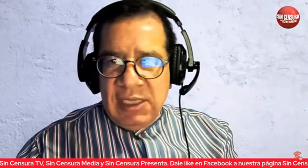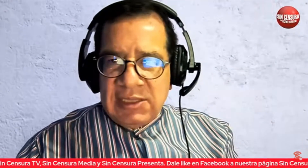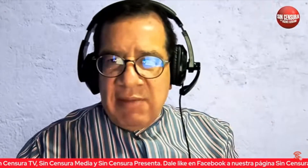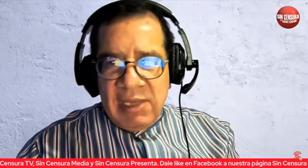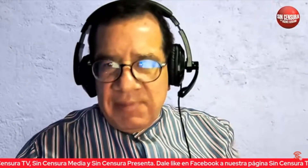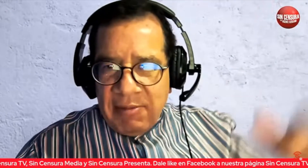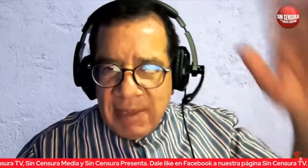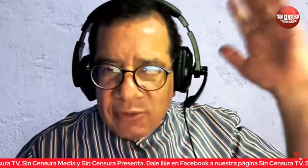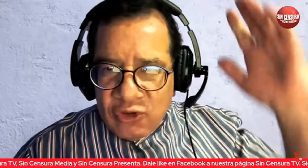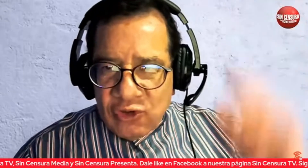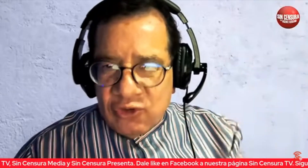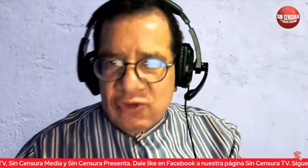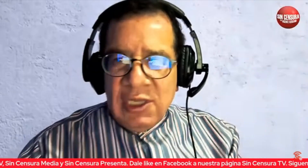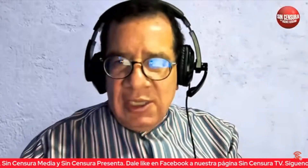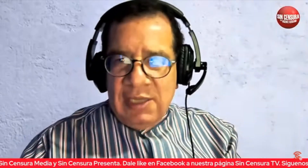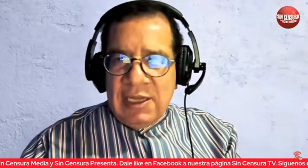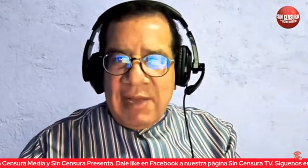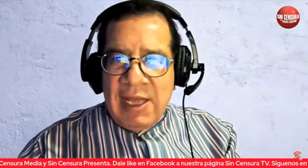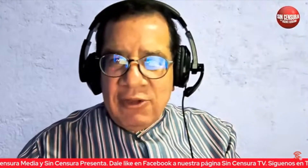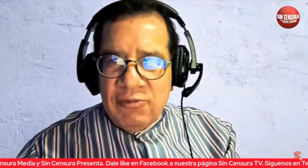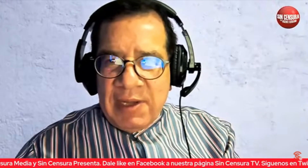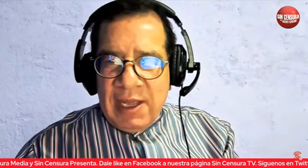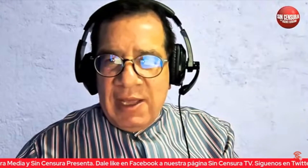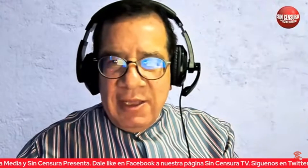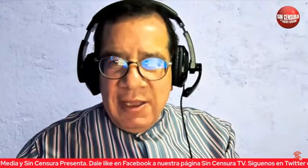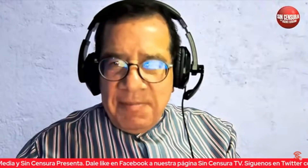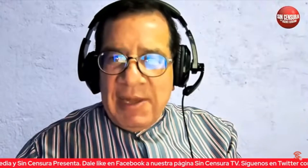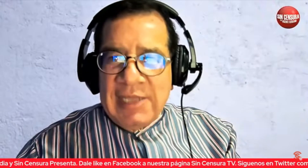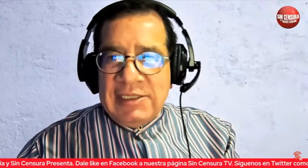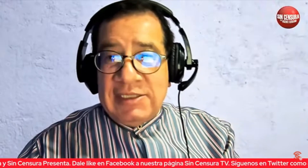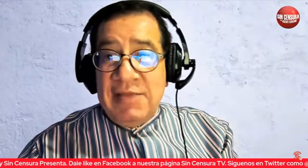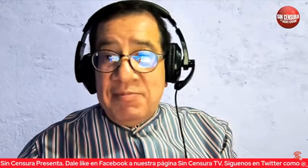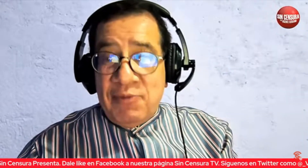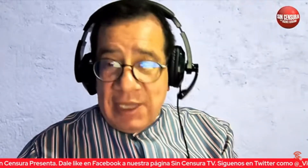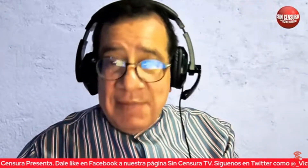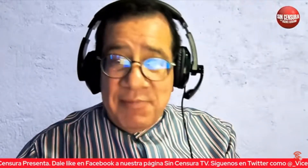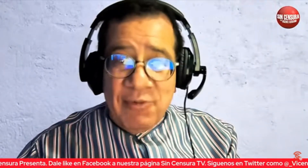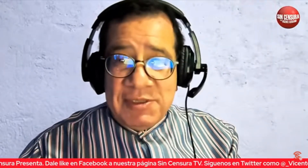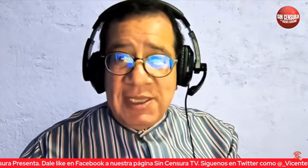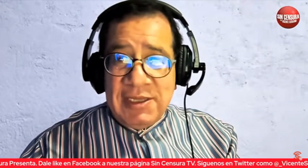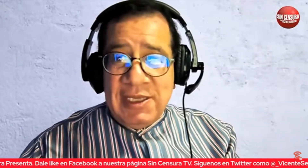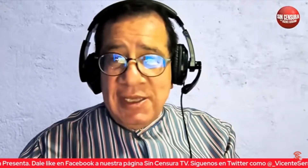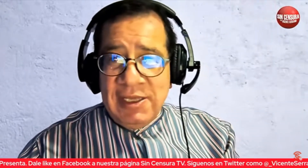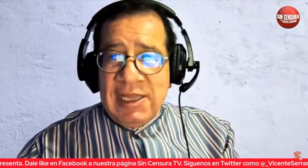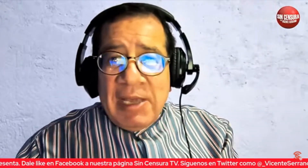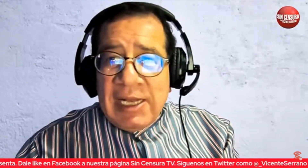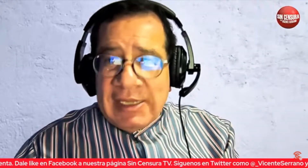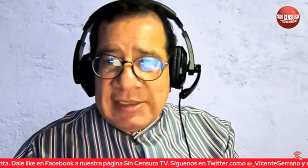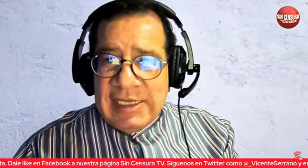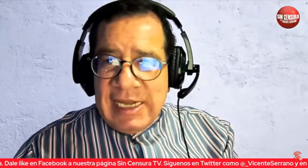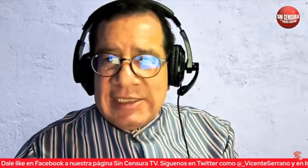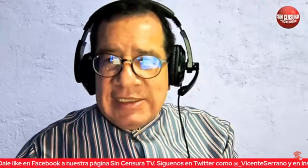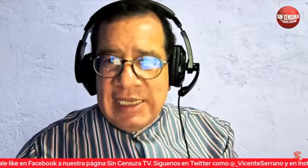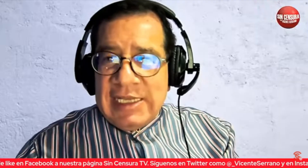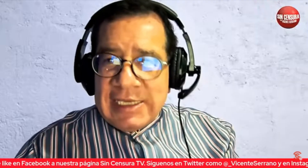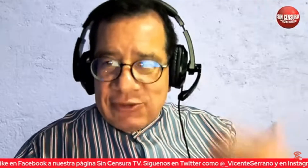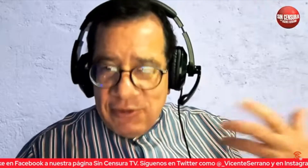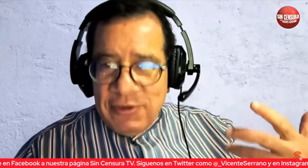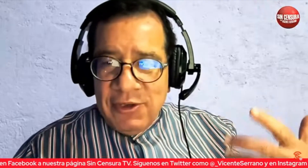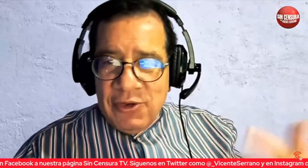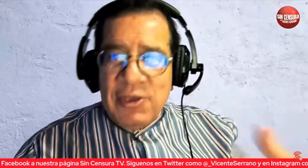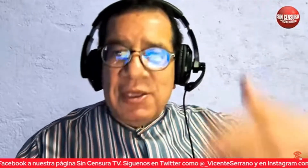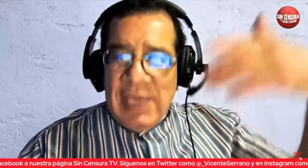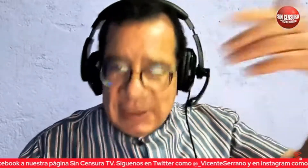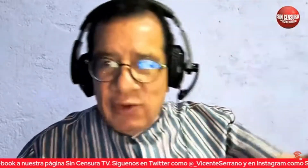Palacio, ahí estaba, pero había muchos otros trabajando para el CISEN, por ejemplo, Vicente, daban clases en el CISEN y